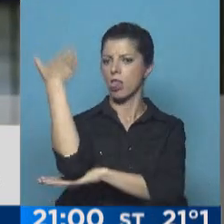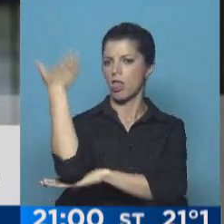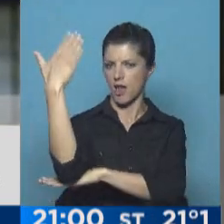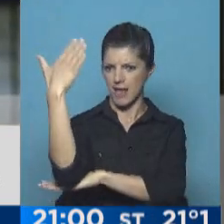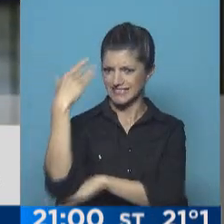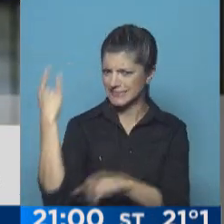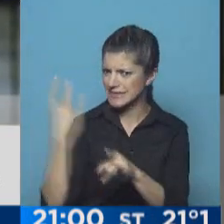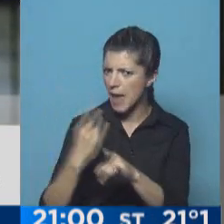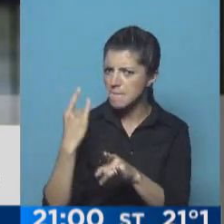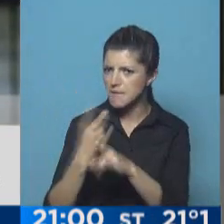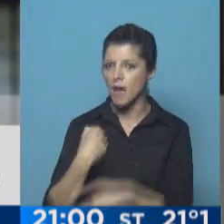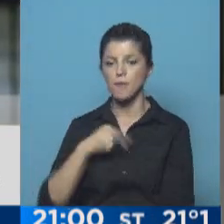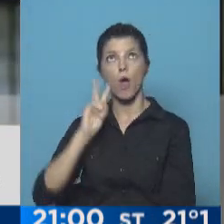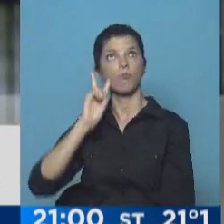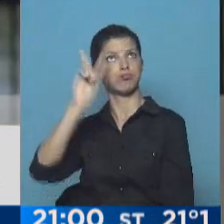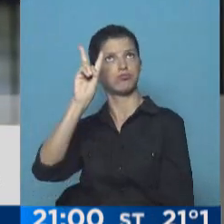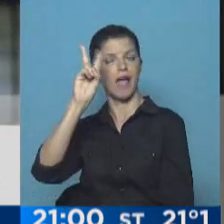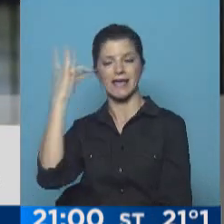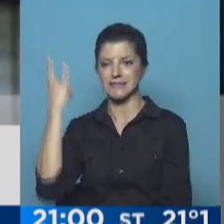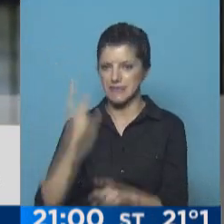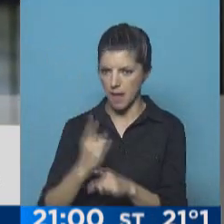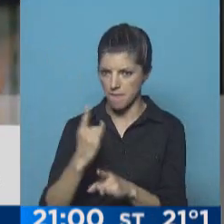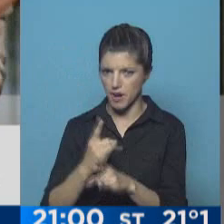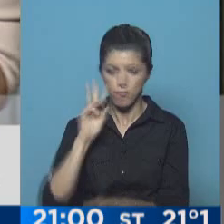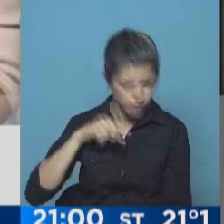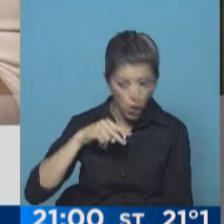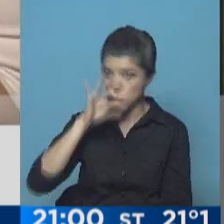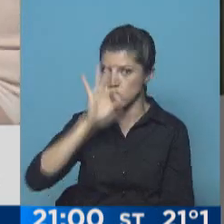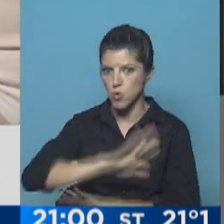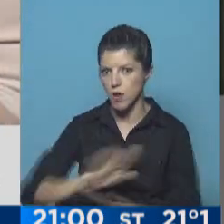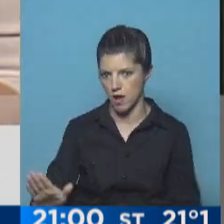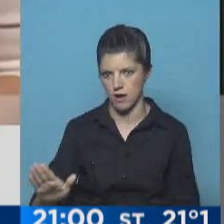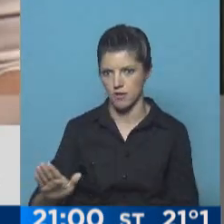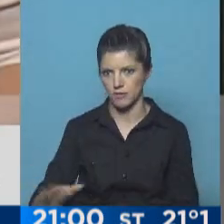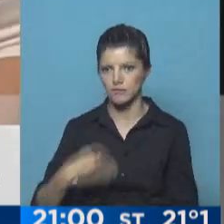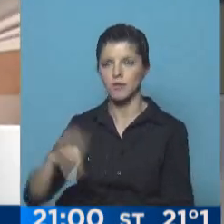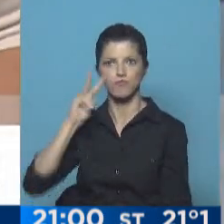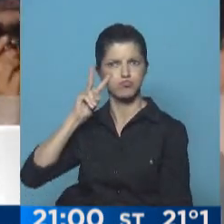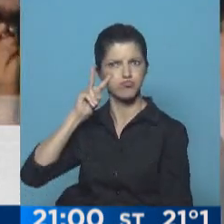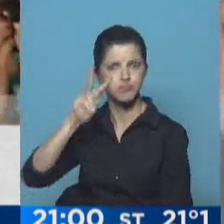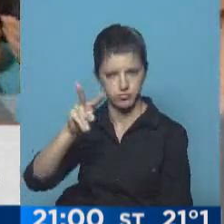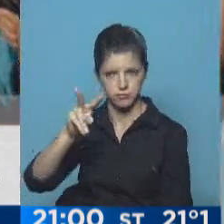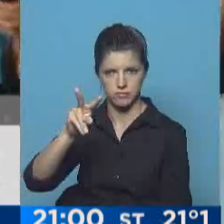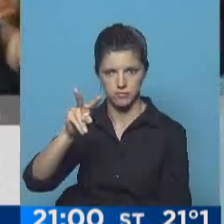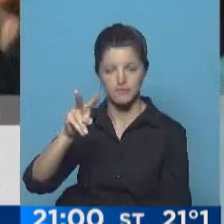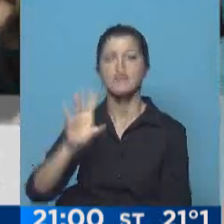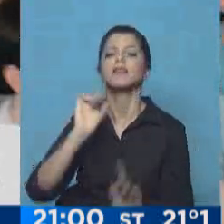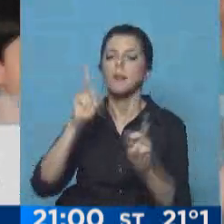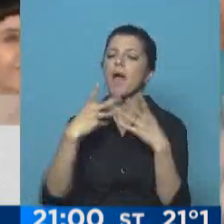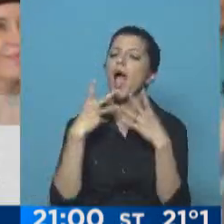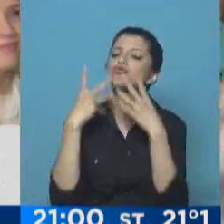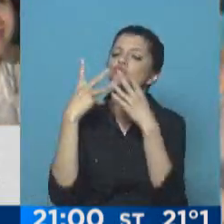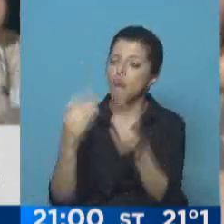alto mirando al cielo mirando para adante y ayudando